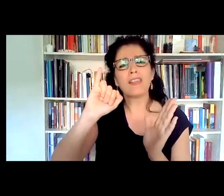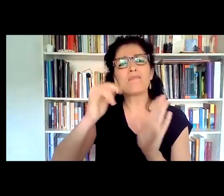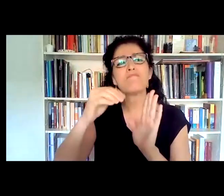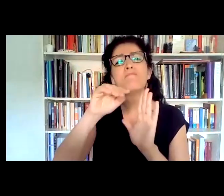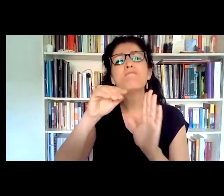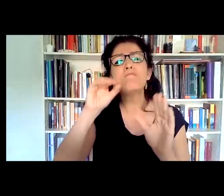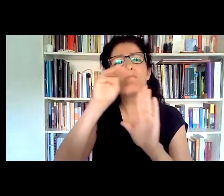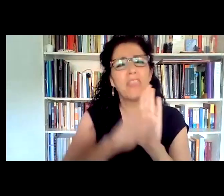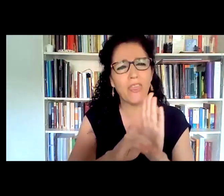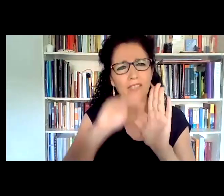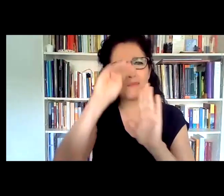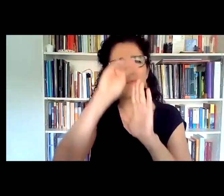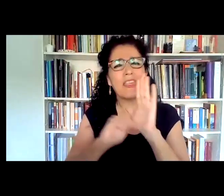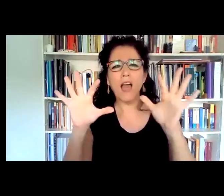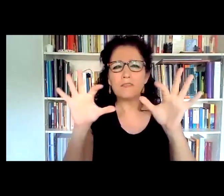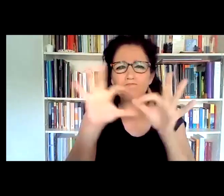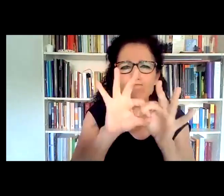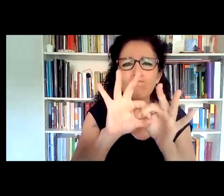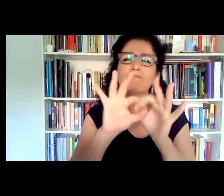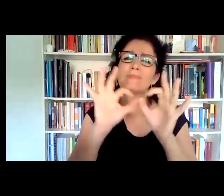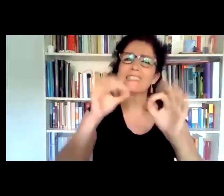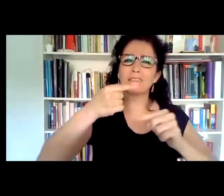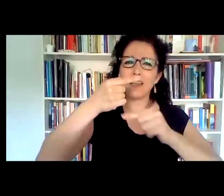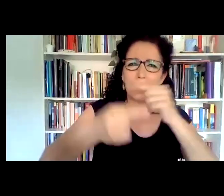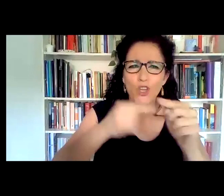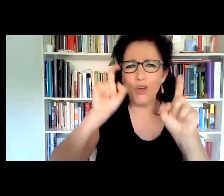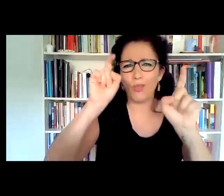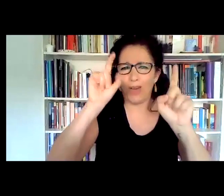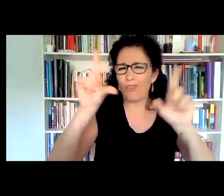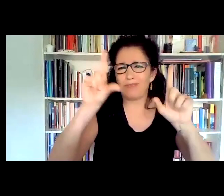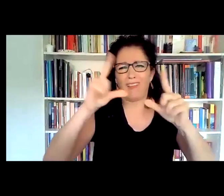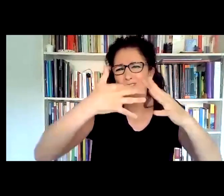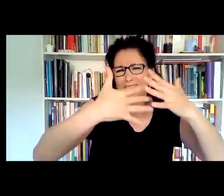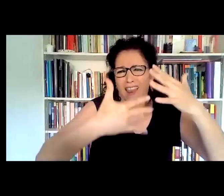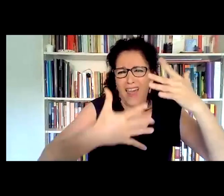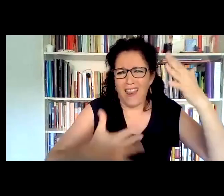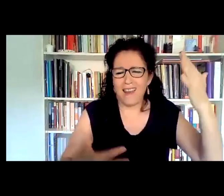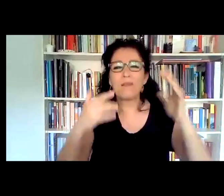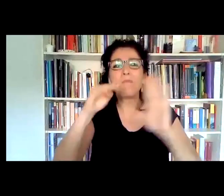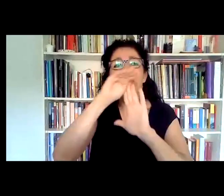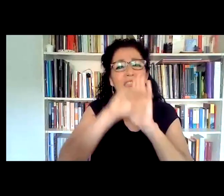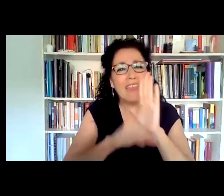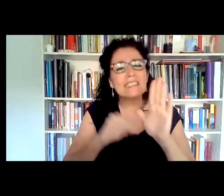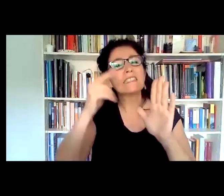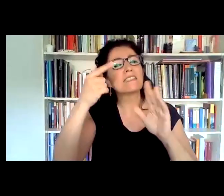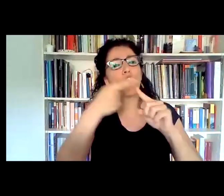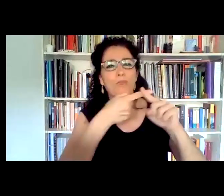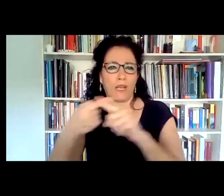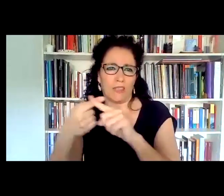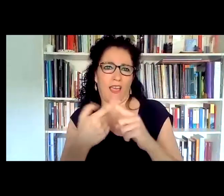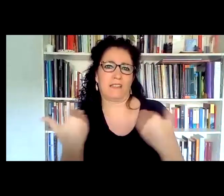esta comunidad. En este segundo informe se recogen una serie de medidas en cuanto a transmisión